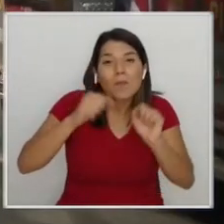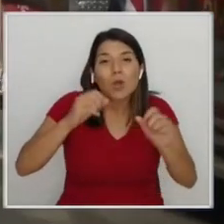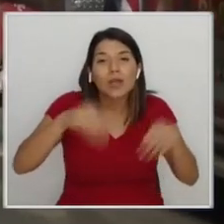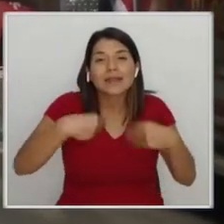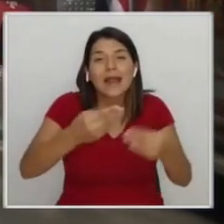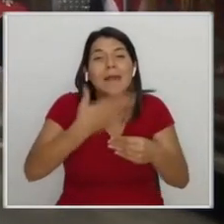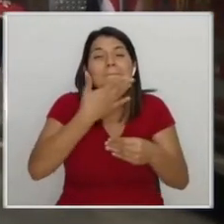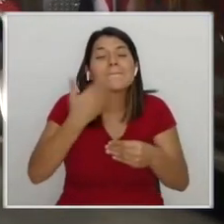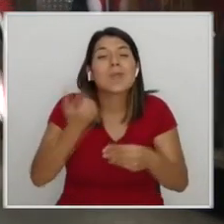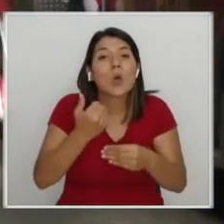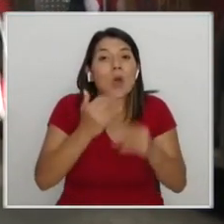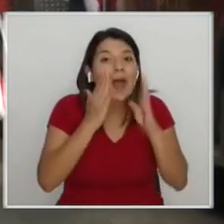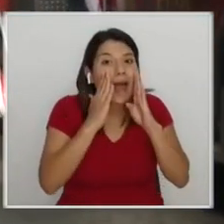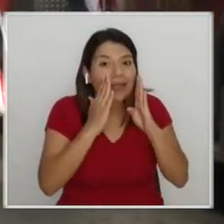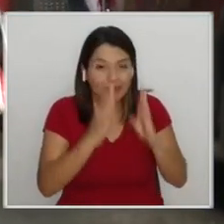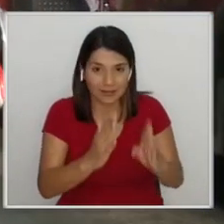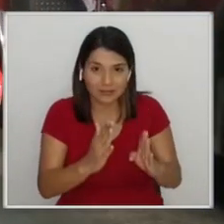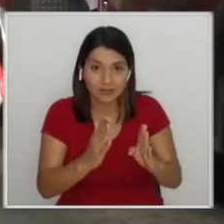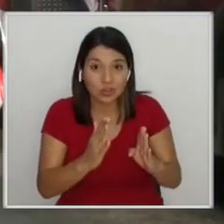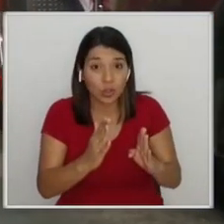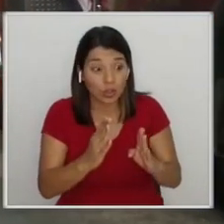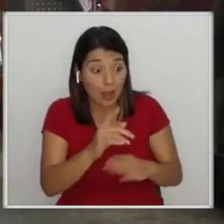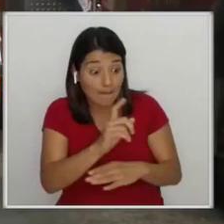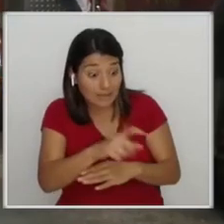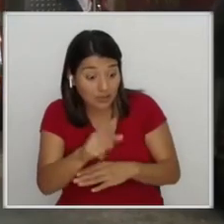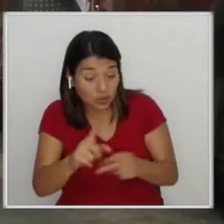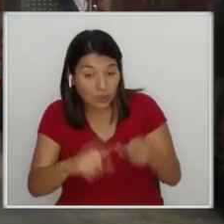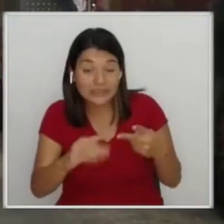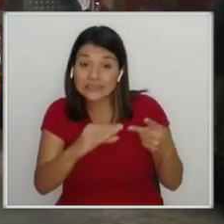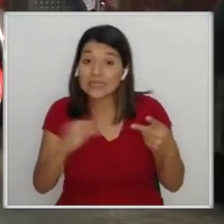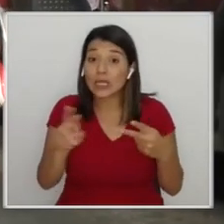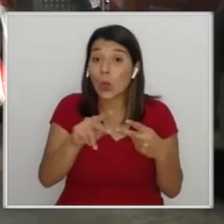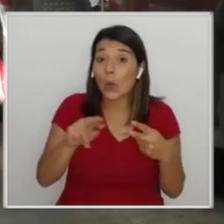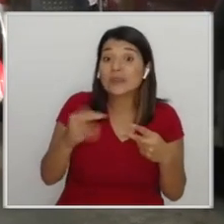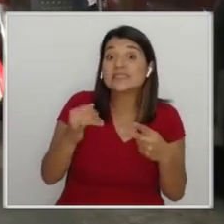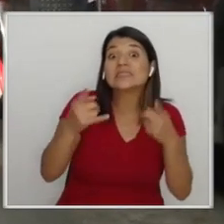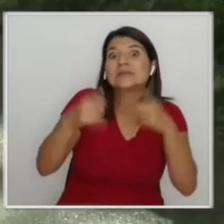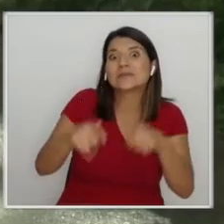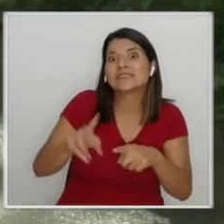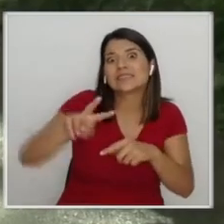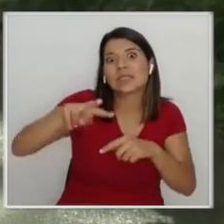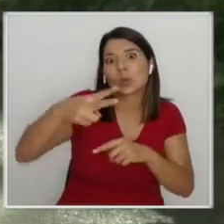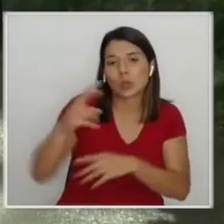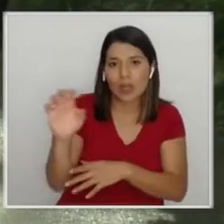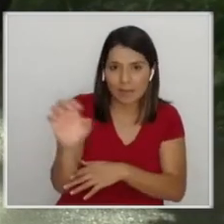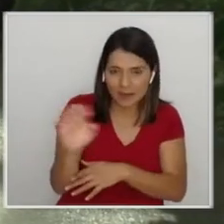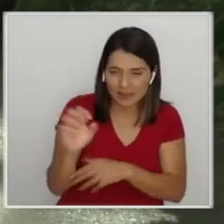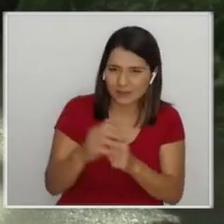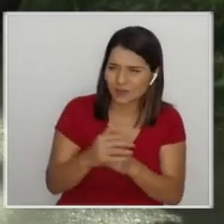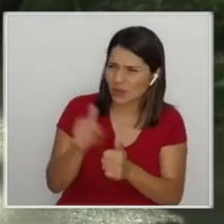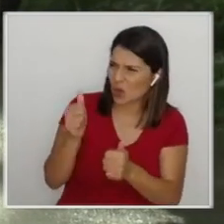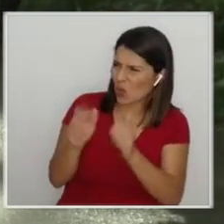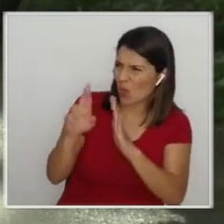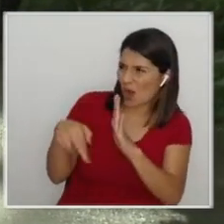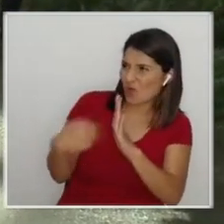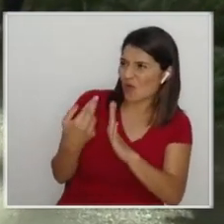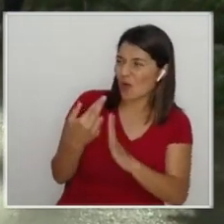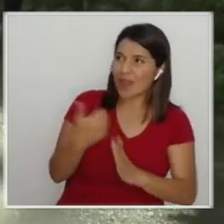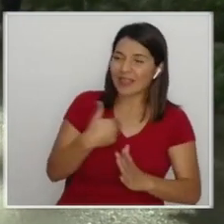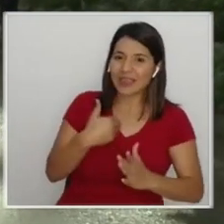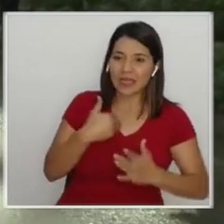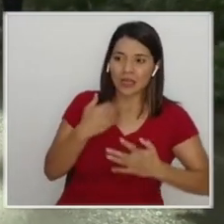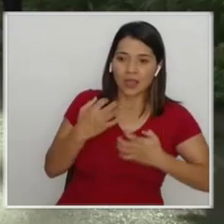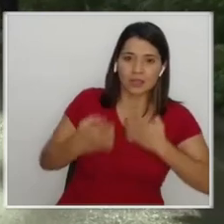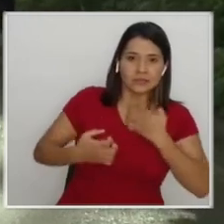víctimas y a nuestros propios compañeros en caso de una emergencia adicional. ¿Qué papel juega ahí la adrenalina? Porque es la vida